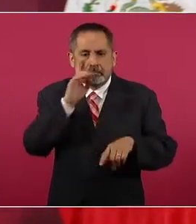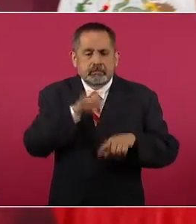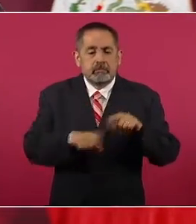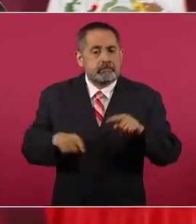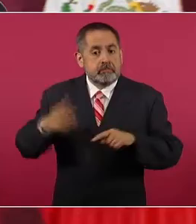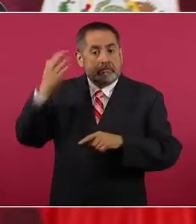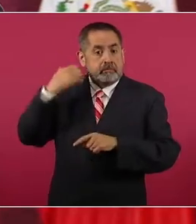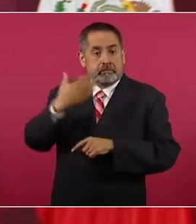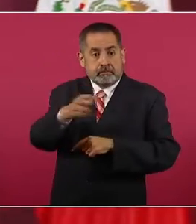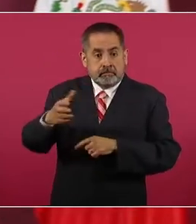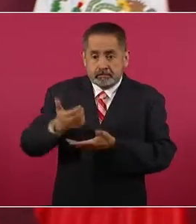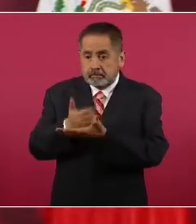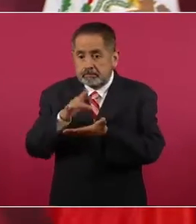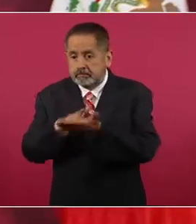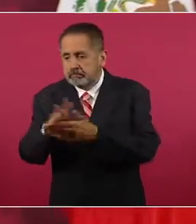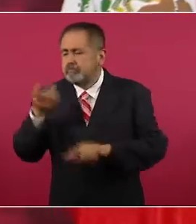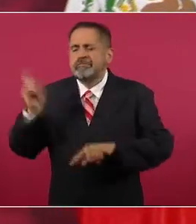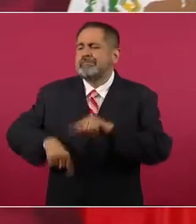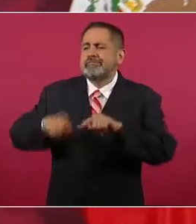campo,